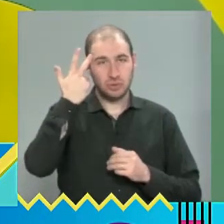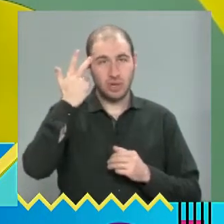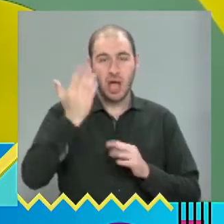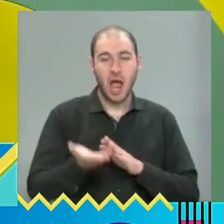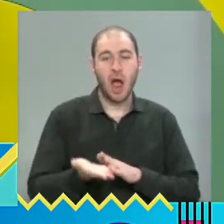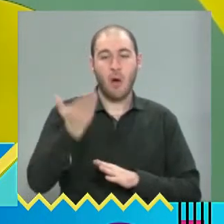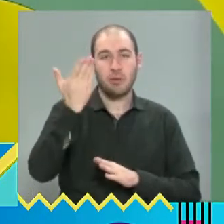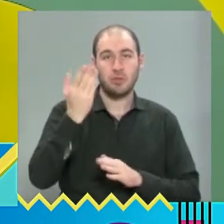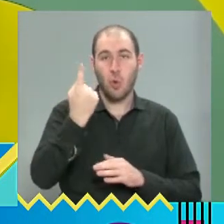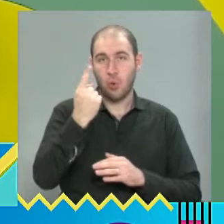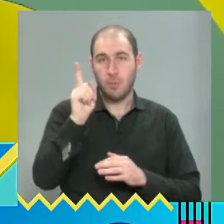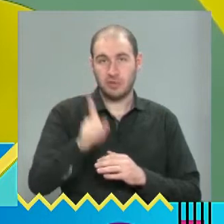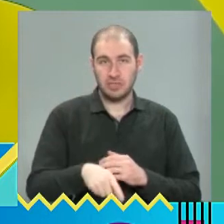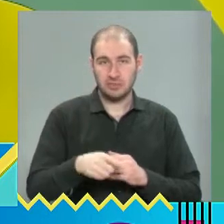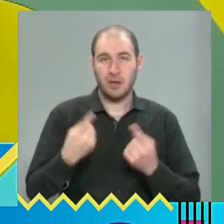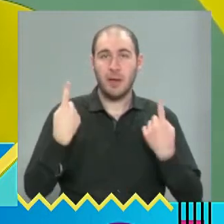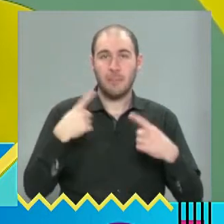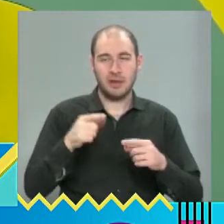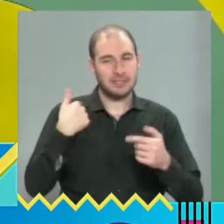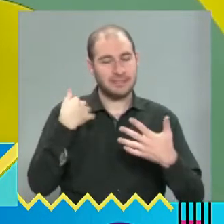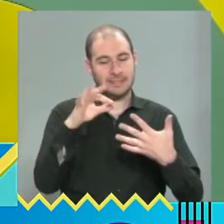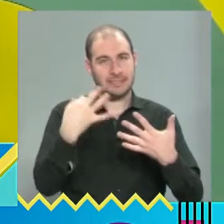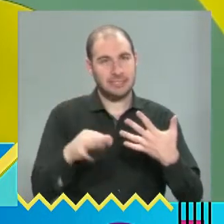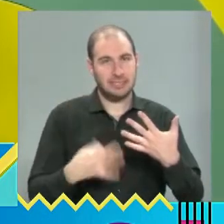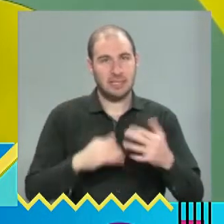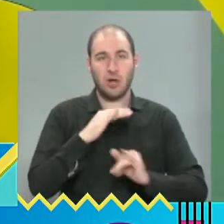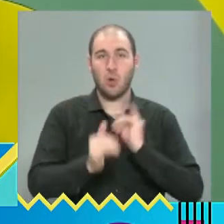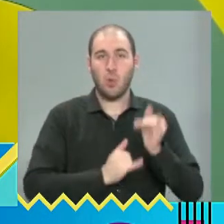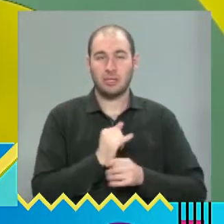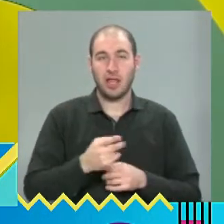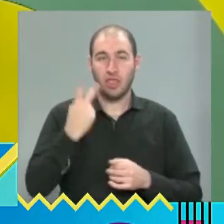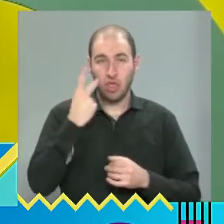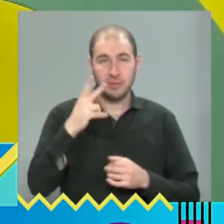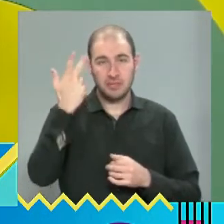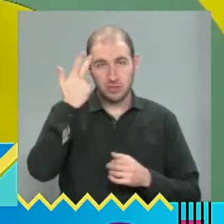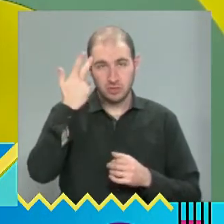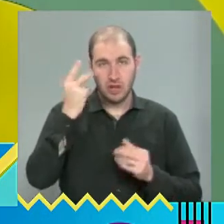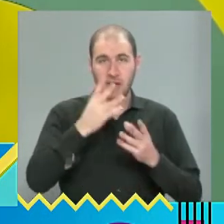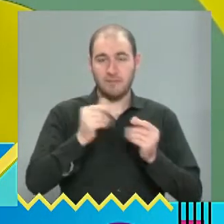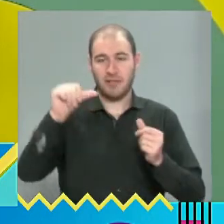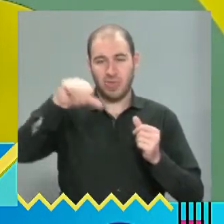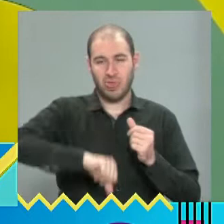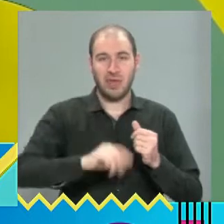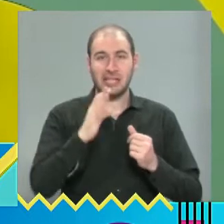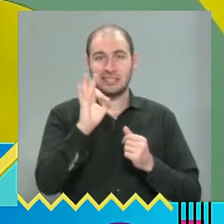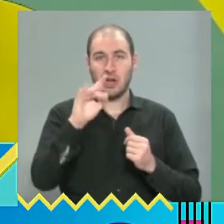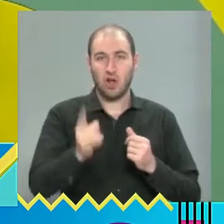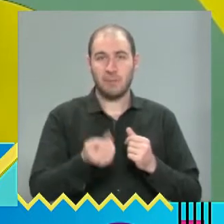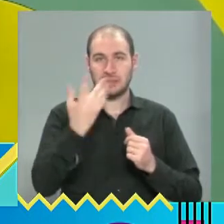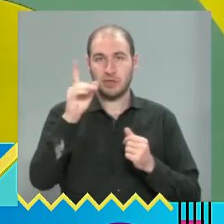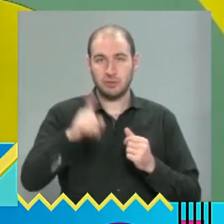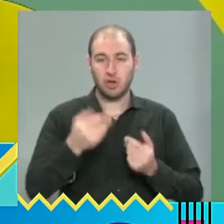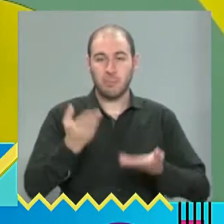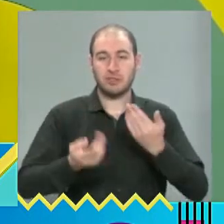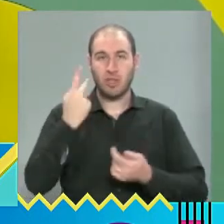un crecimiento del 1%, pero ya se está revisando y se habla de que el 2018 va a cerrar con una caída del 0,5% en